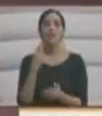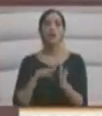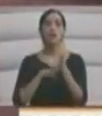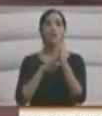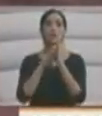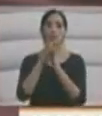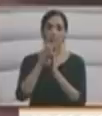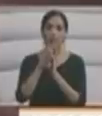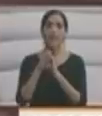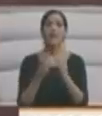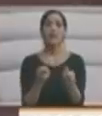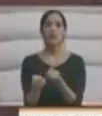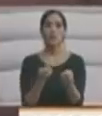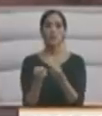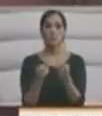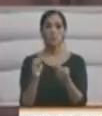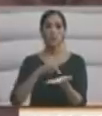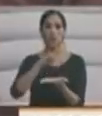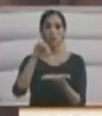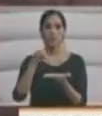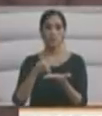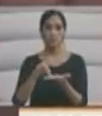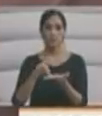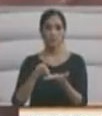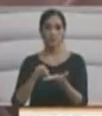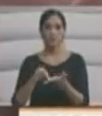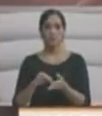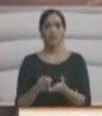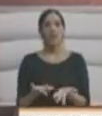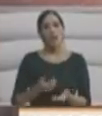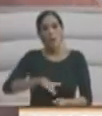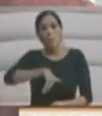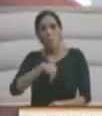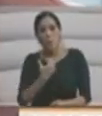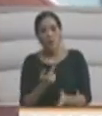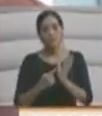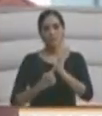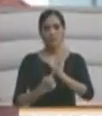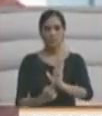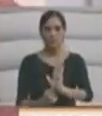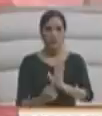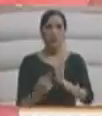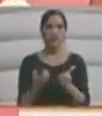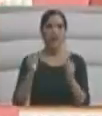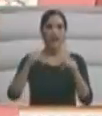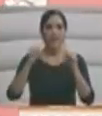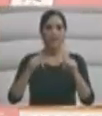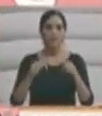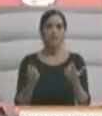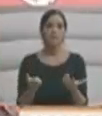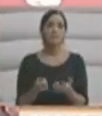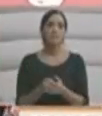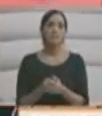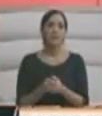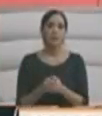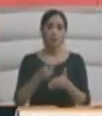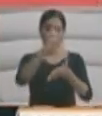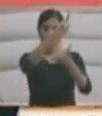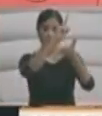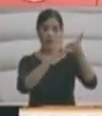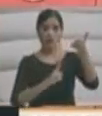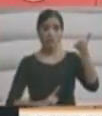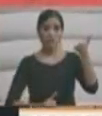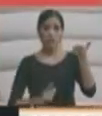económico nacional. Les puedo presentar aquí está la lista de